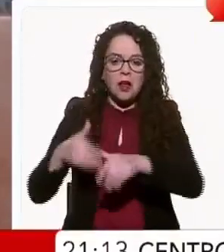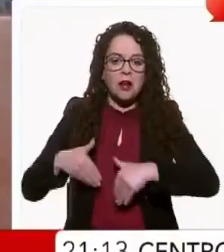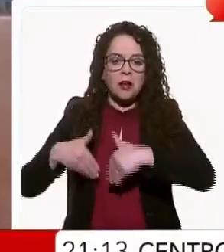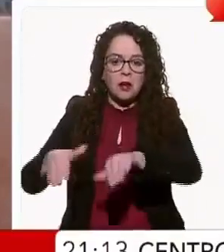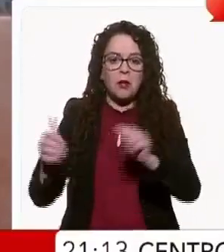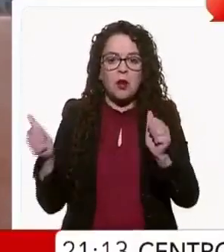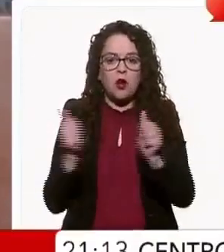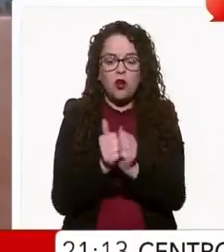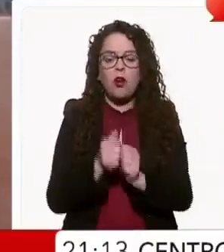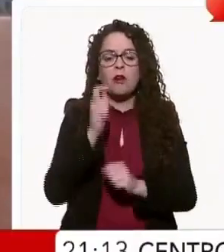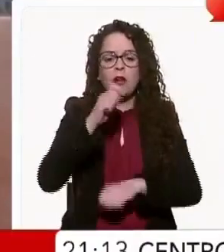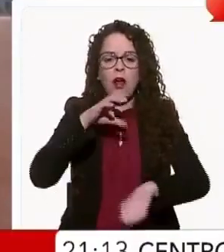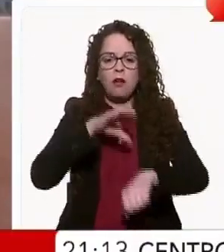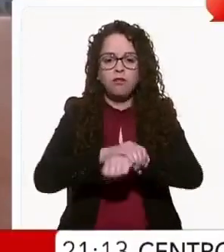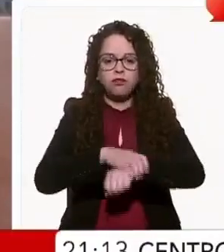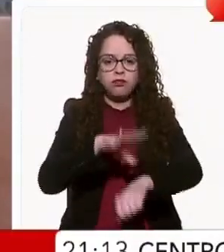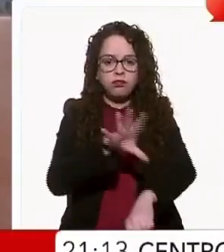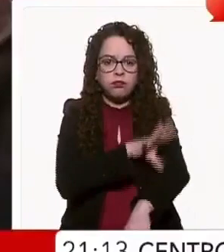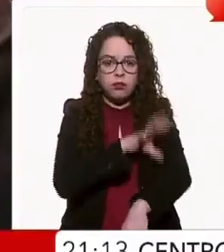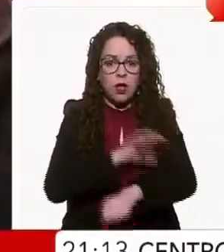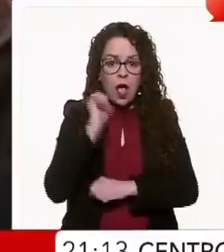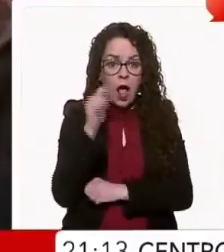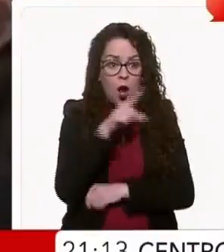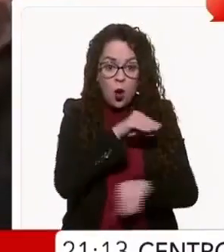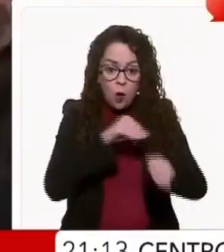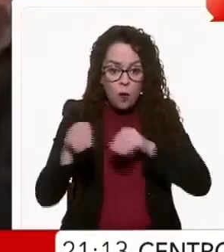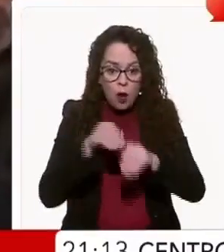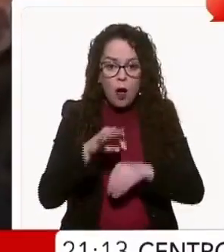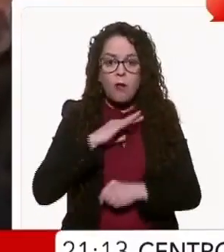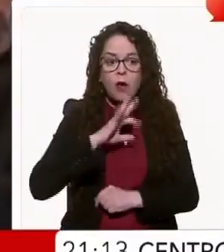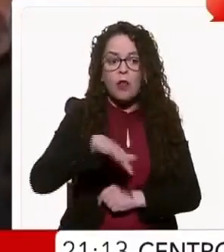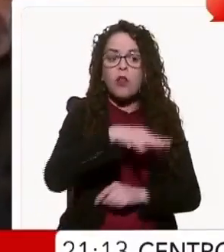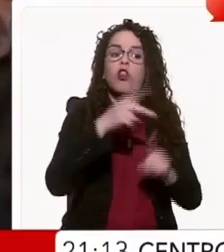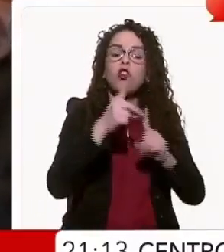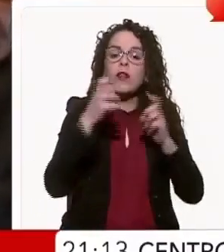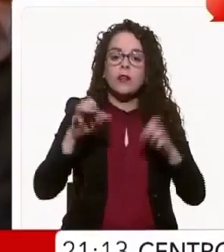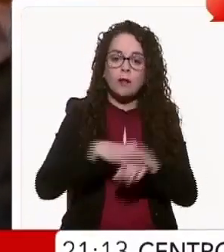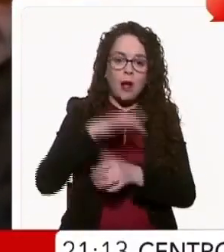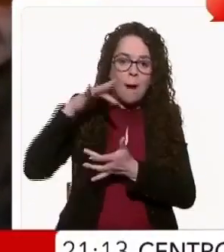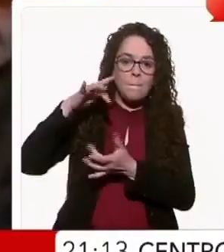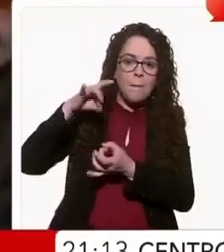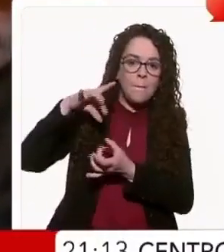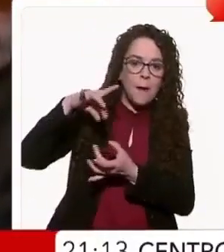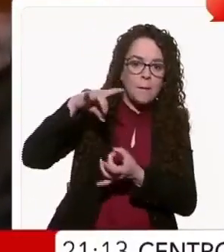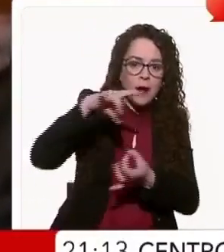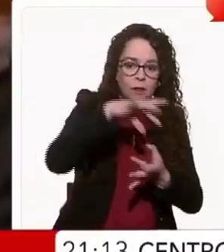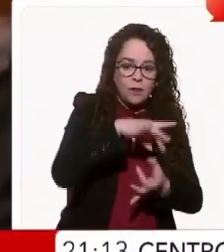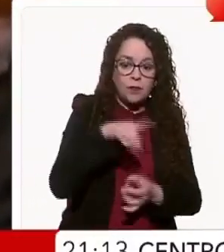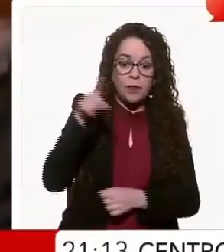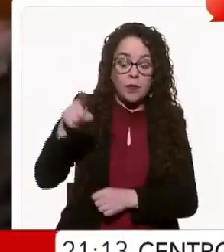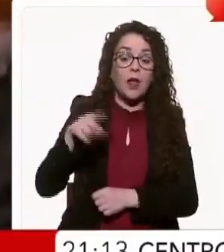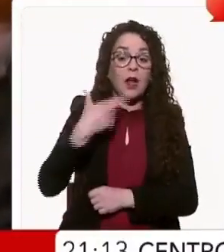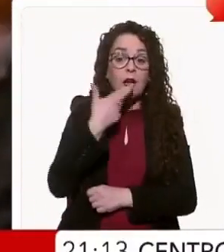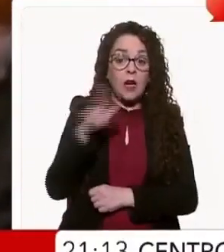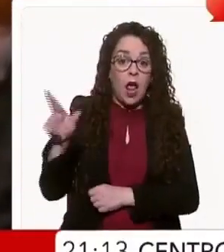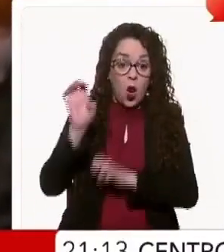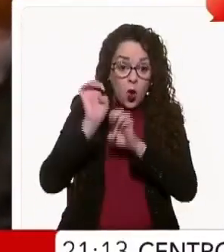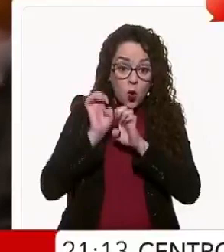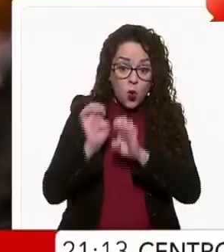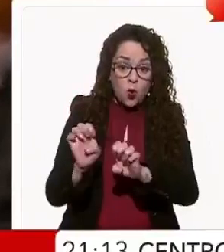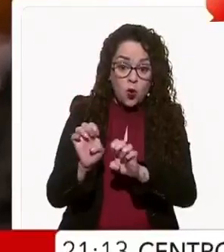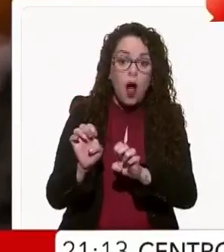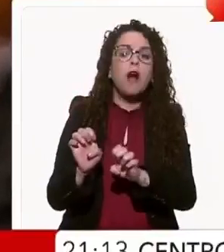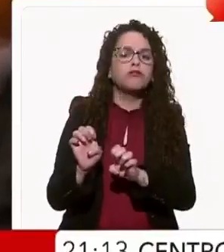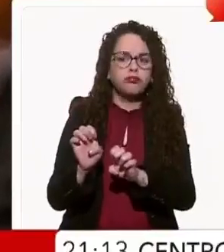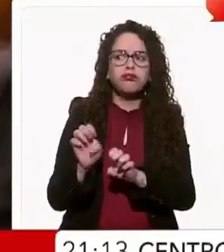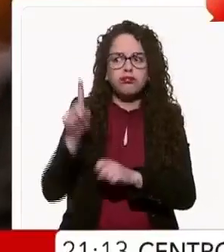electrónico que permitiera su localización. Ello no le impidió salir a cenar a restaurantes de lujo, como el Hunan de